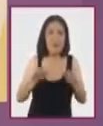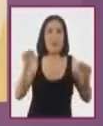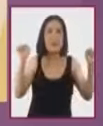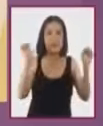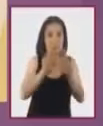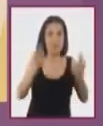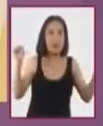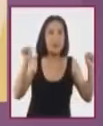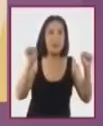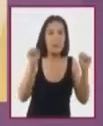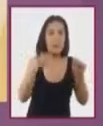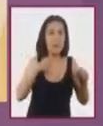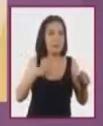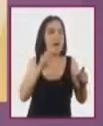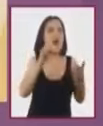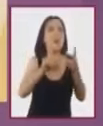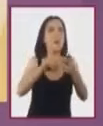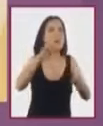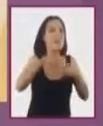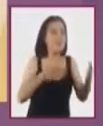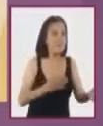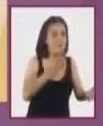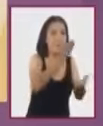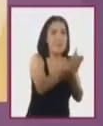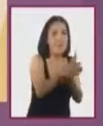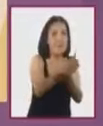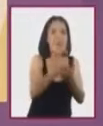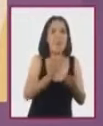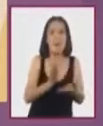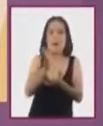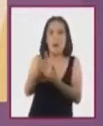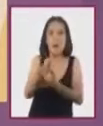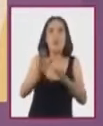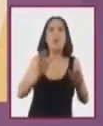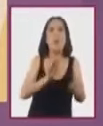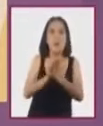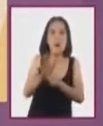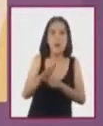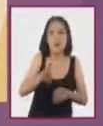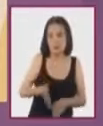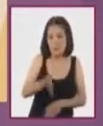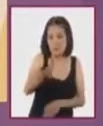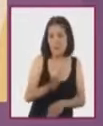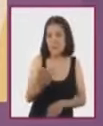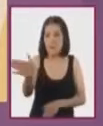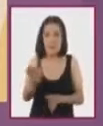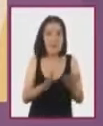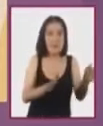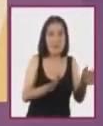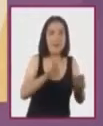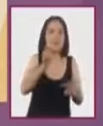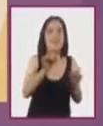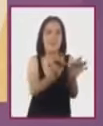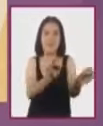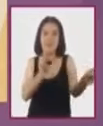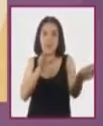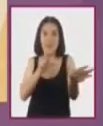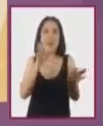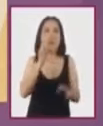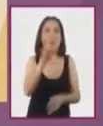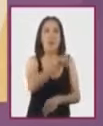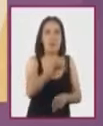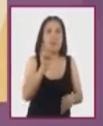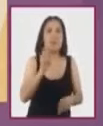la dirección de dicho desplazamiento, pero con magnitud y una dirección, y se representa mediante una flecha. Así de